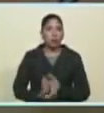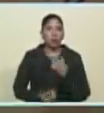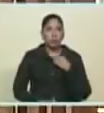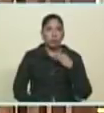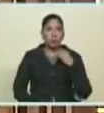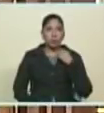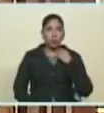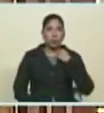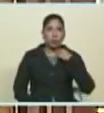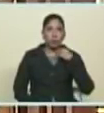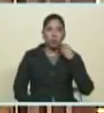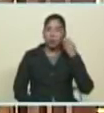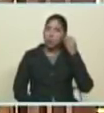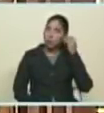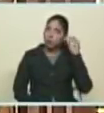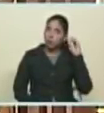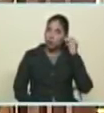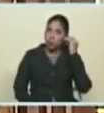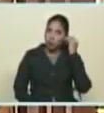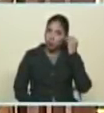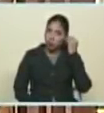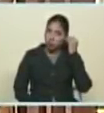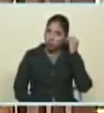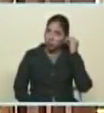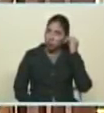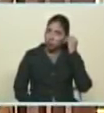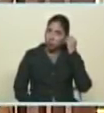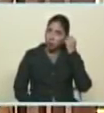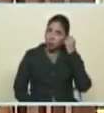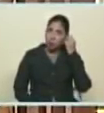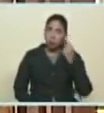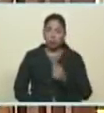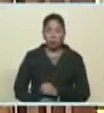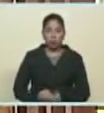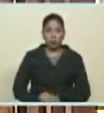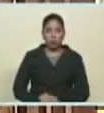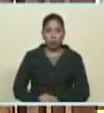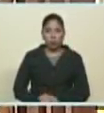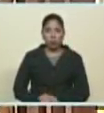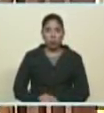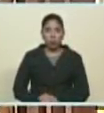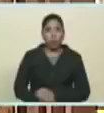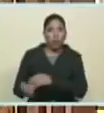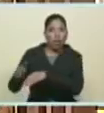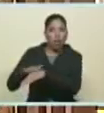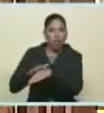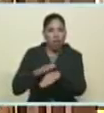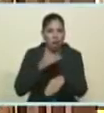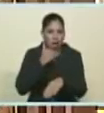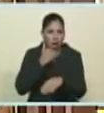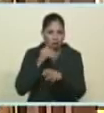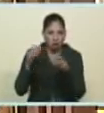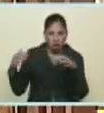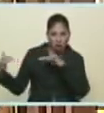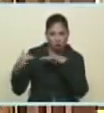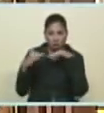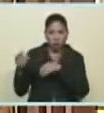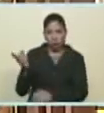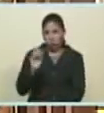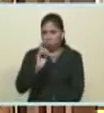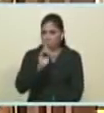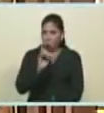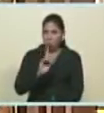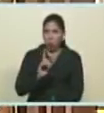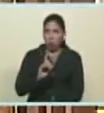sus autoridades legítimas a nivel municipal. No está llamando una guerra el Consejo Nacional Electoral.